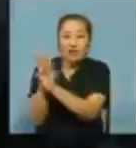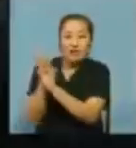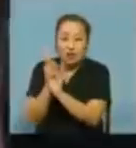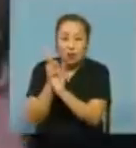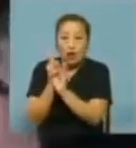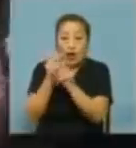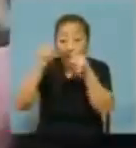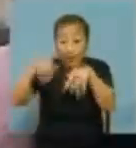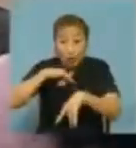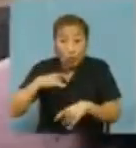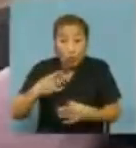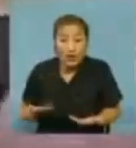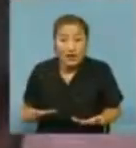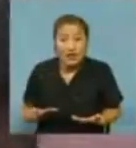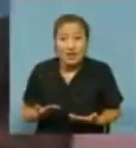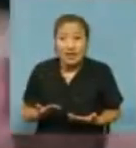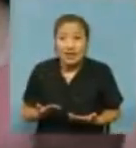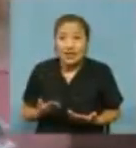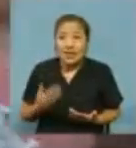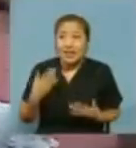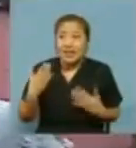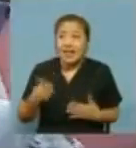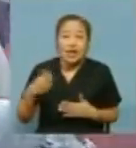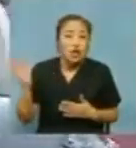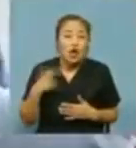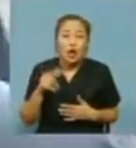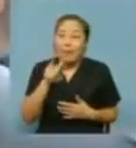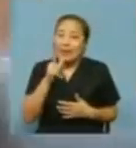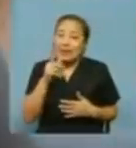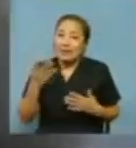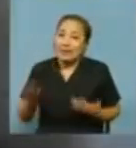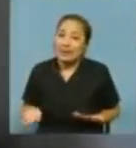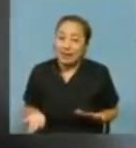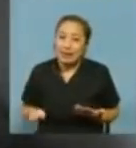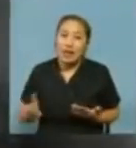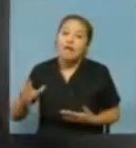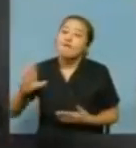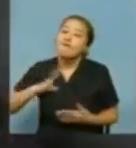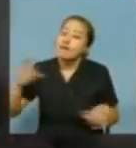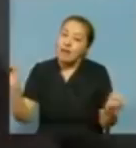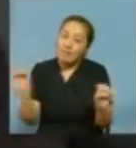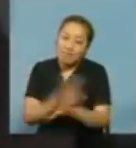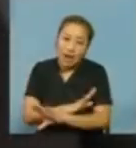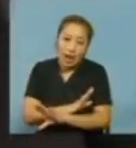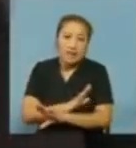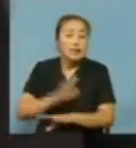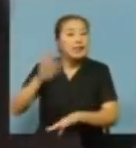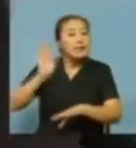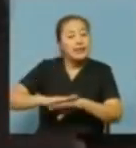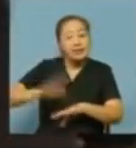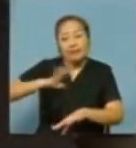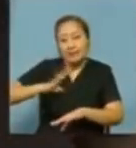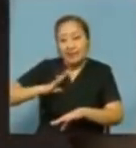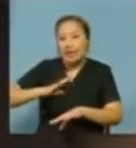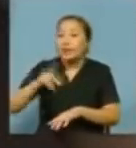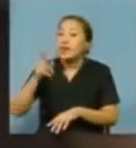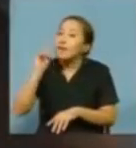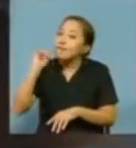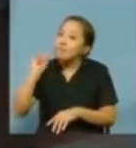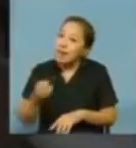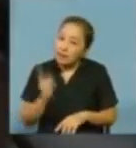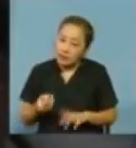escolares dentro de esta provincia, que a todas luces es insuficiente, negligente y está siendo peligrosa.